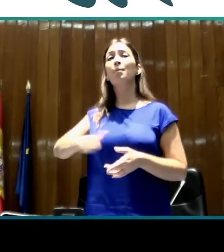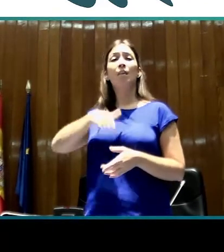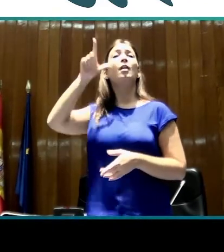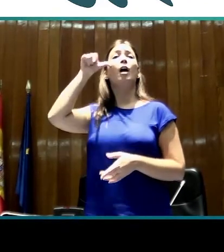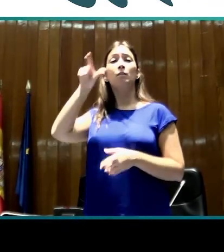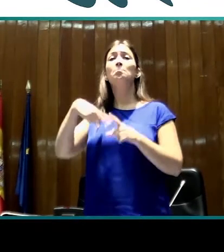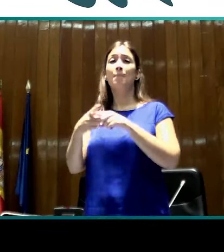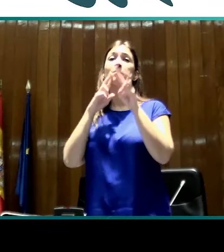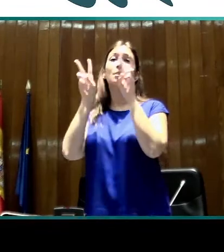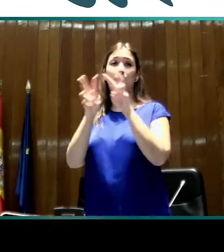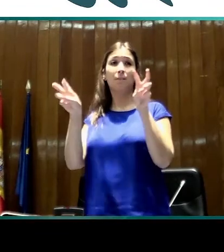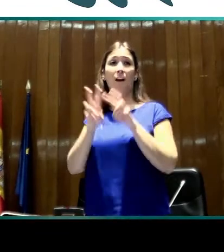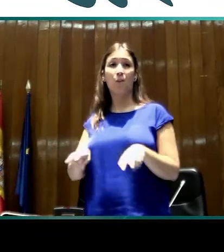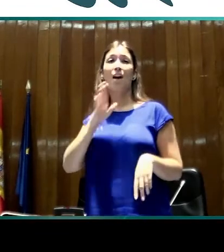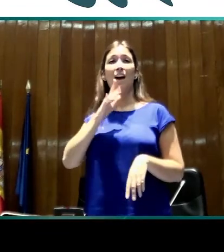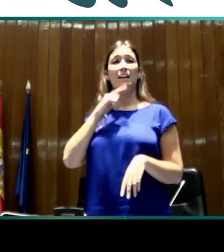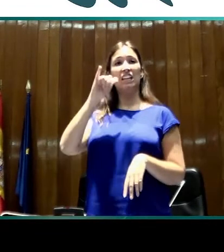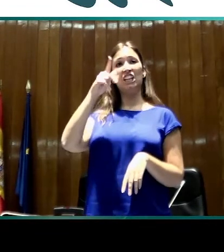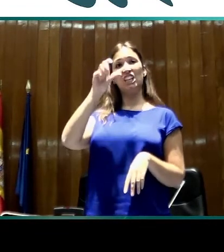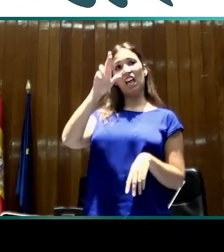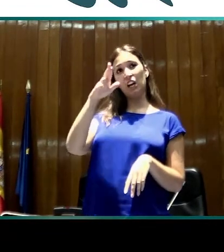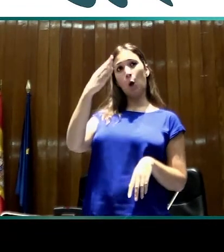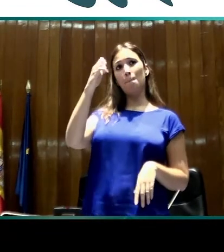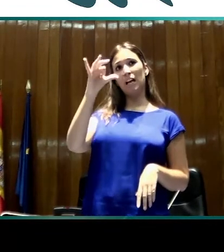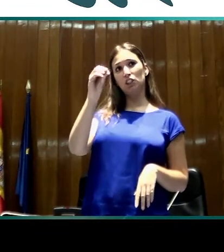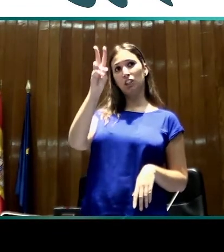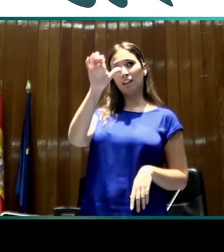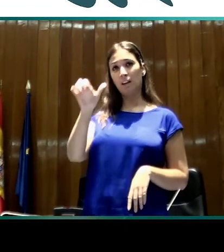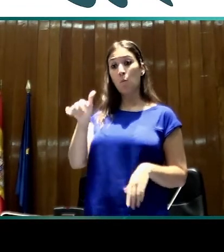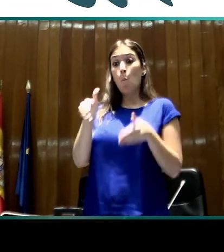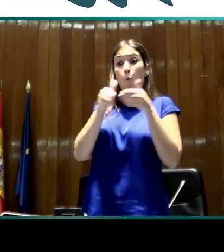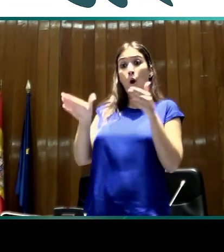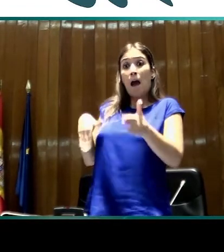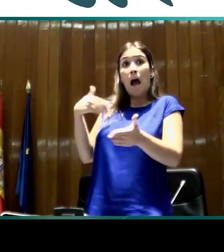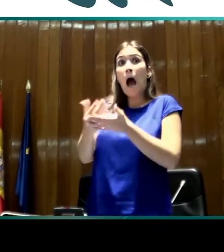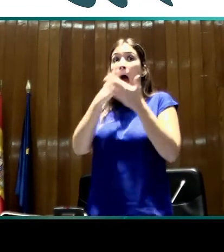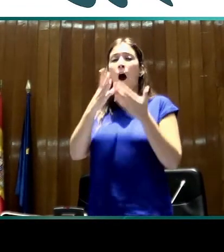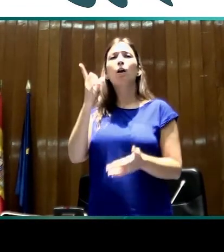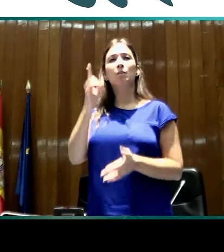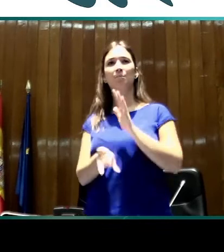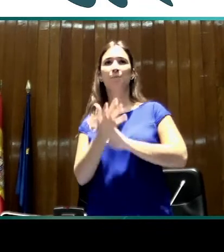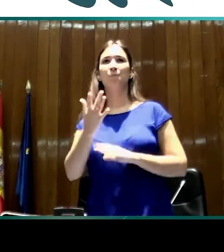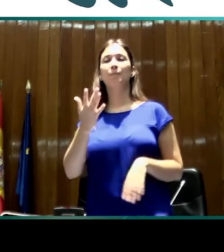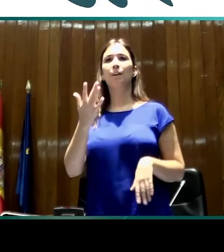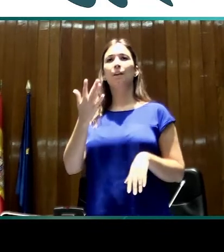de investigación Ikerbasque. Desde sus comienzos, el